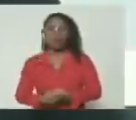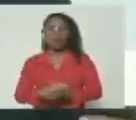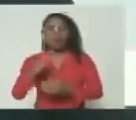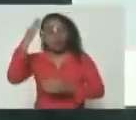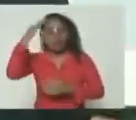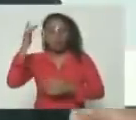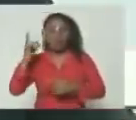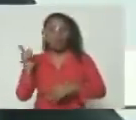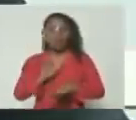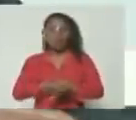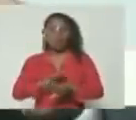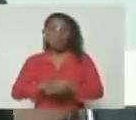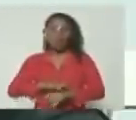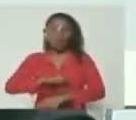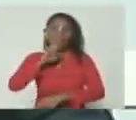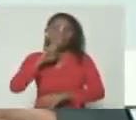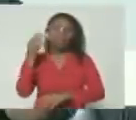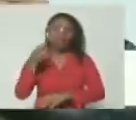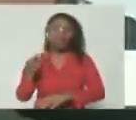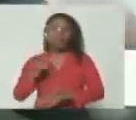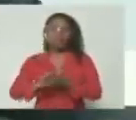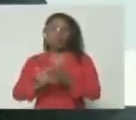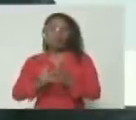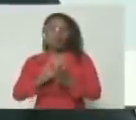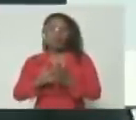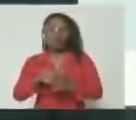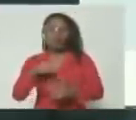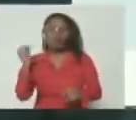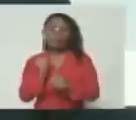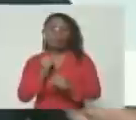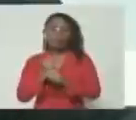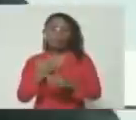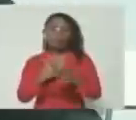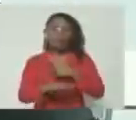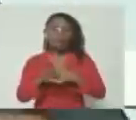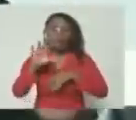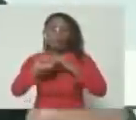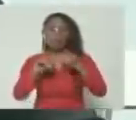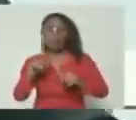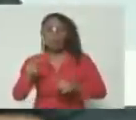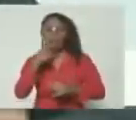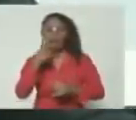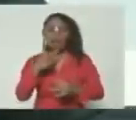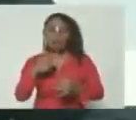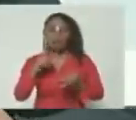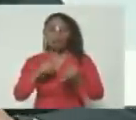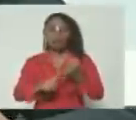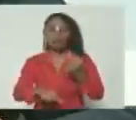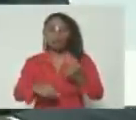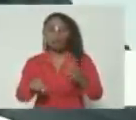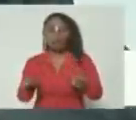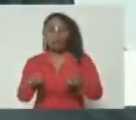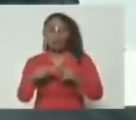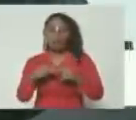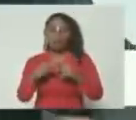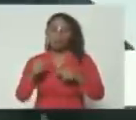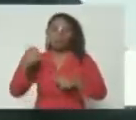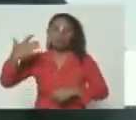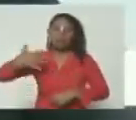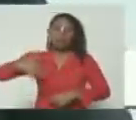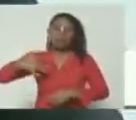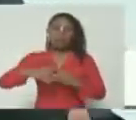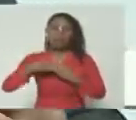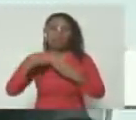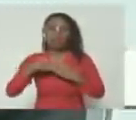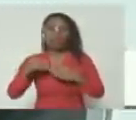de la terrible realidad que significa para un trabajador salir a comprar los alimentos, unas medicinas y encontrarse con una dolarización de